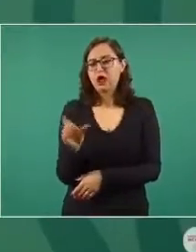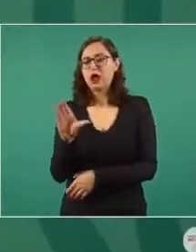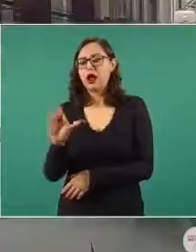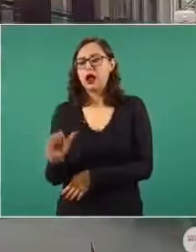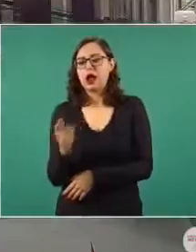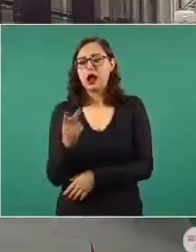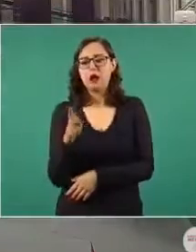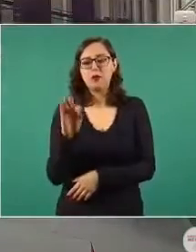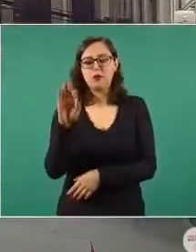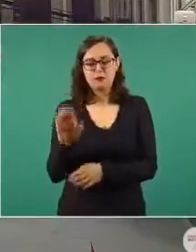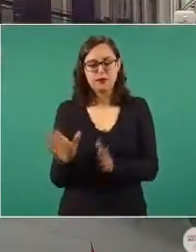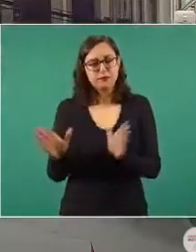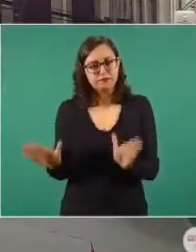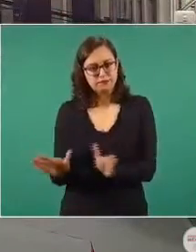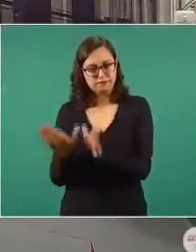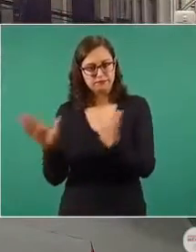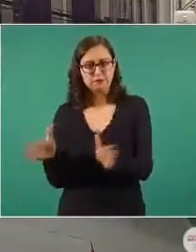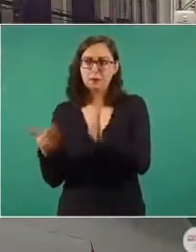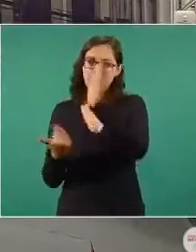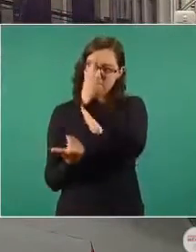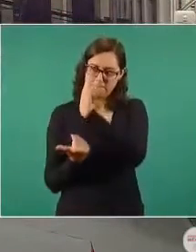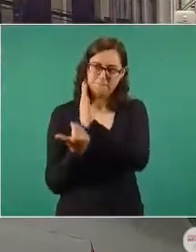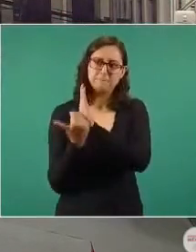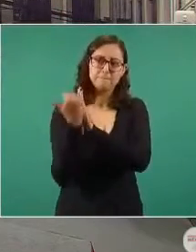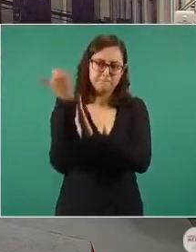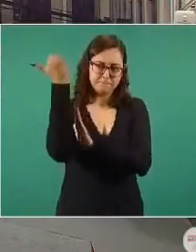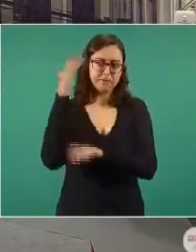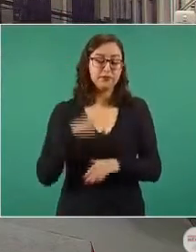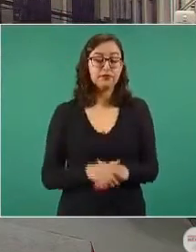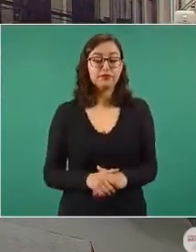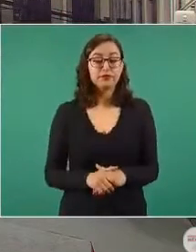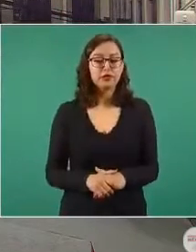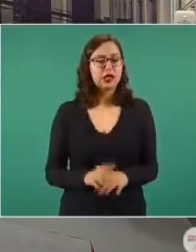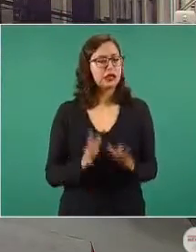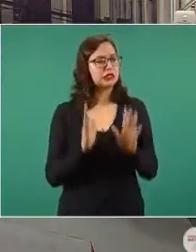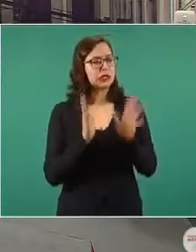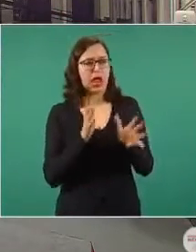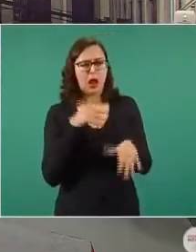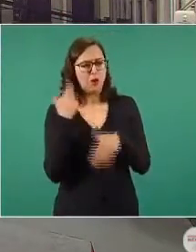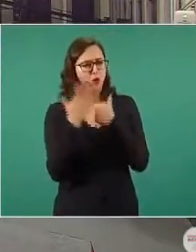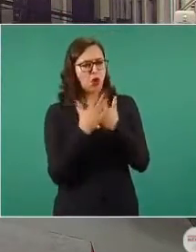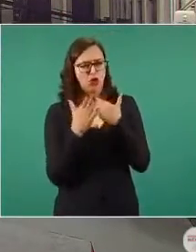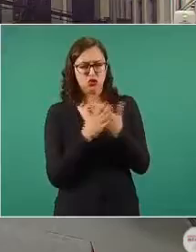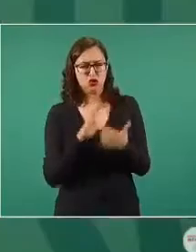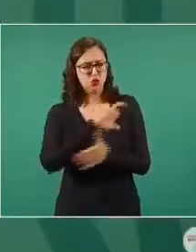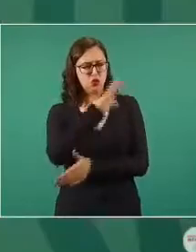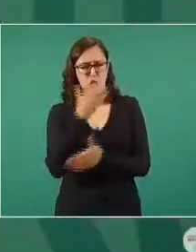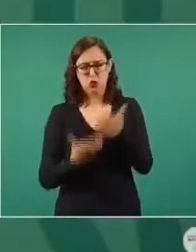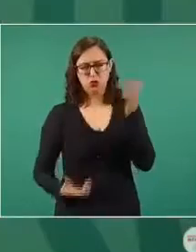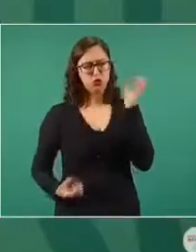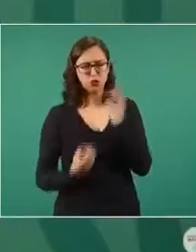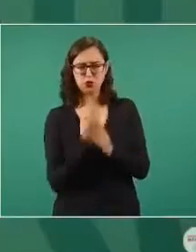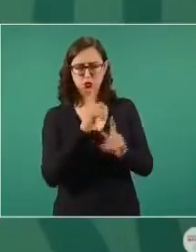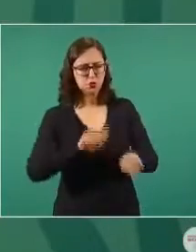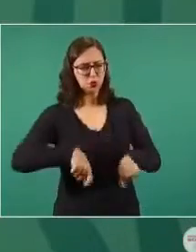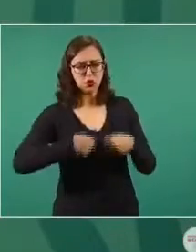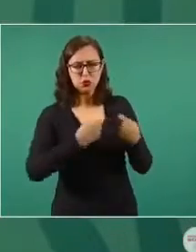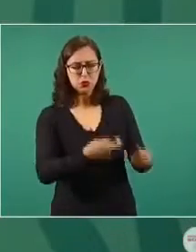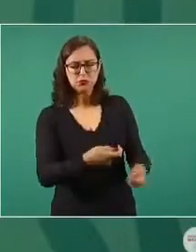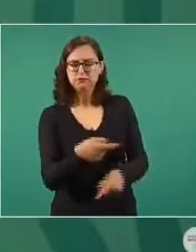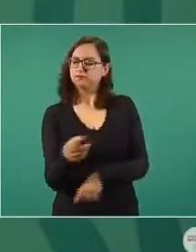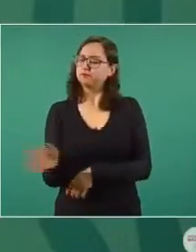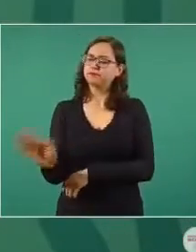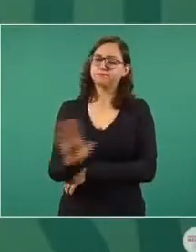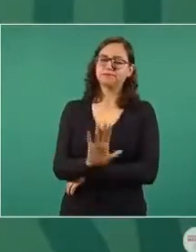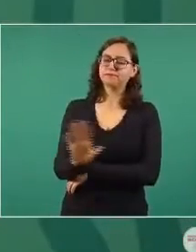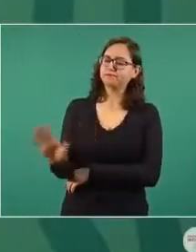entonces licitaciones para dar las concesiones? No, ya la instrucción es que no